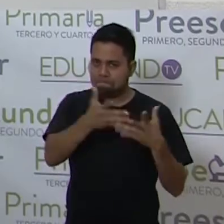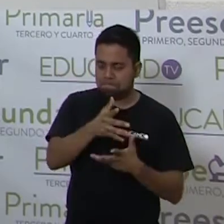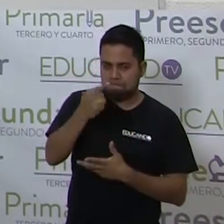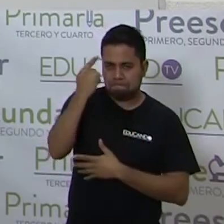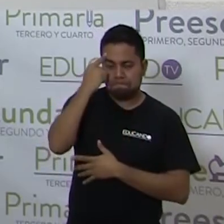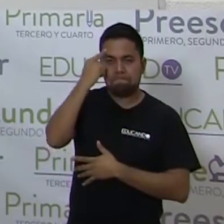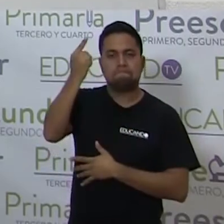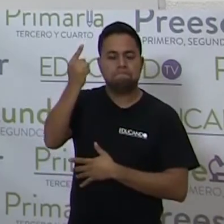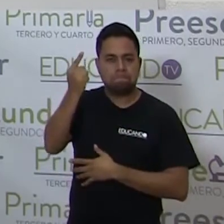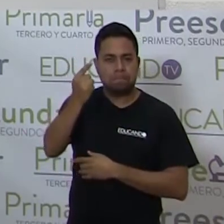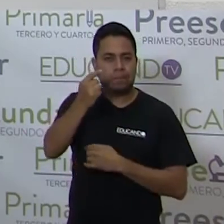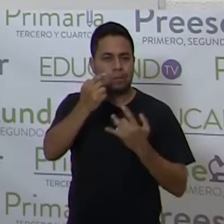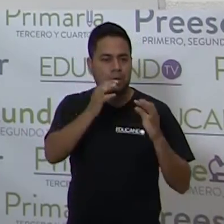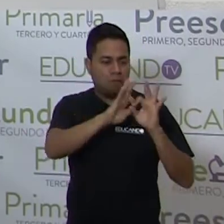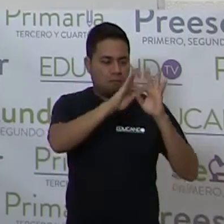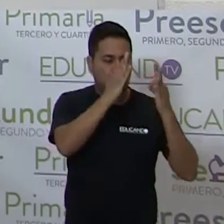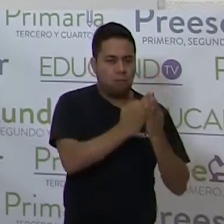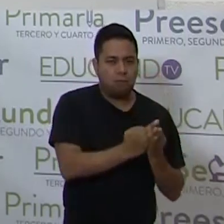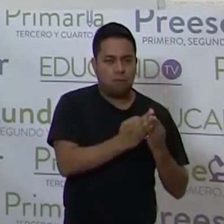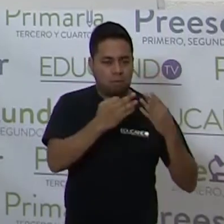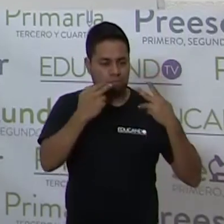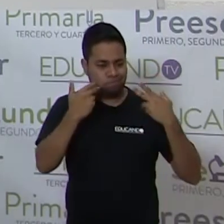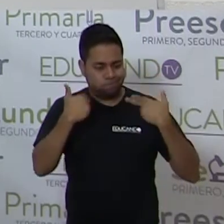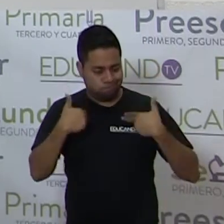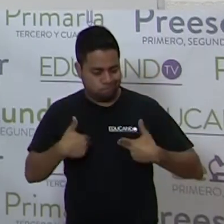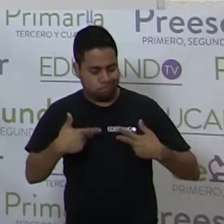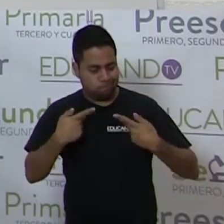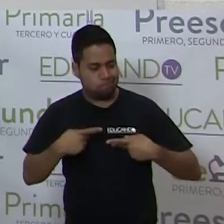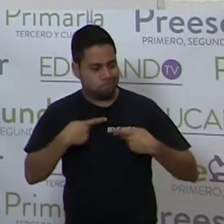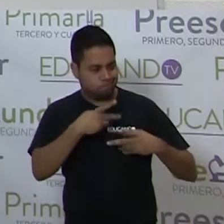crea estas figuras de barro